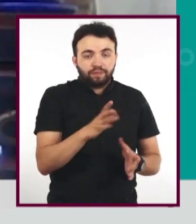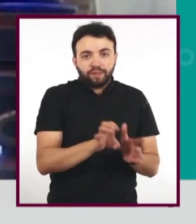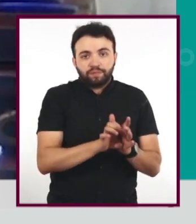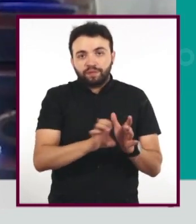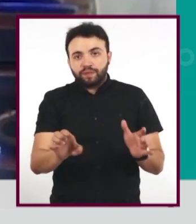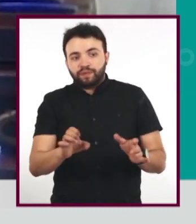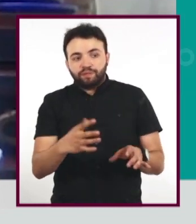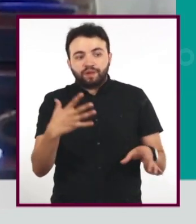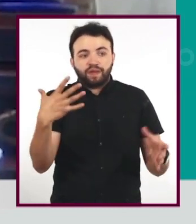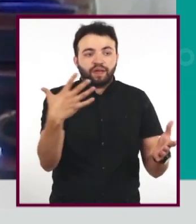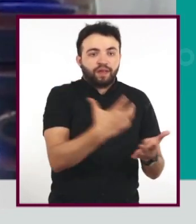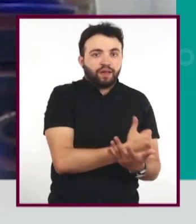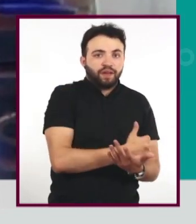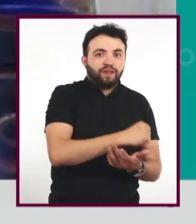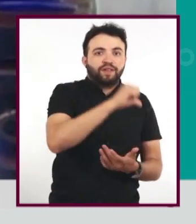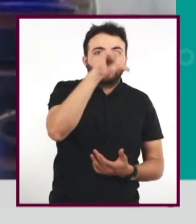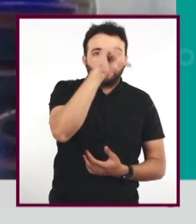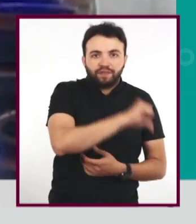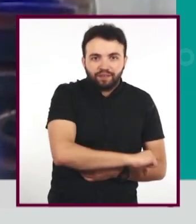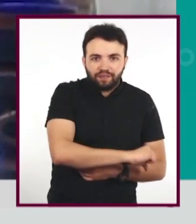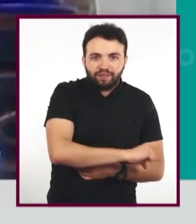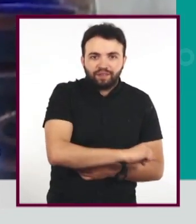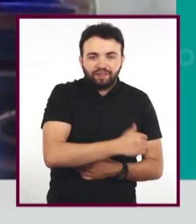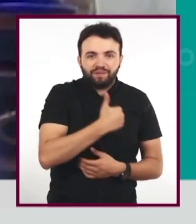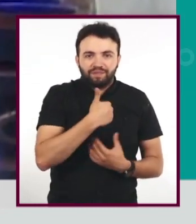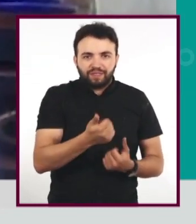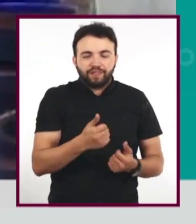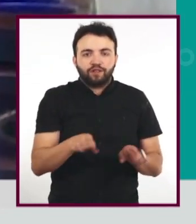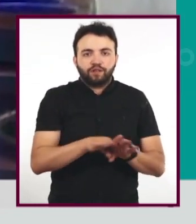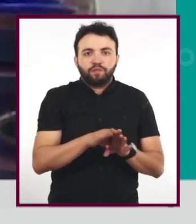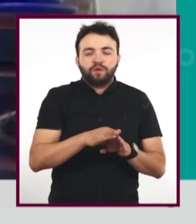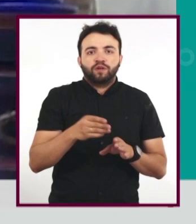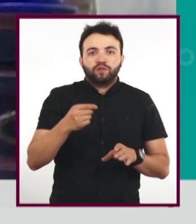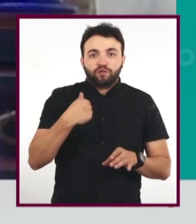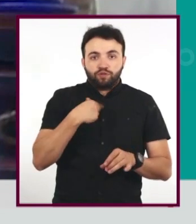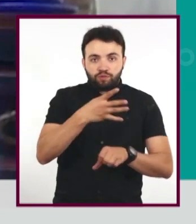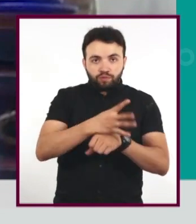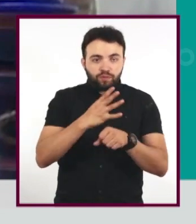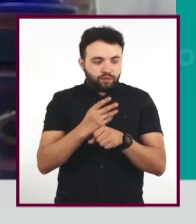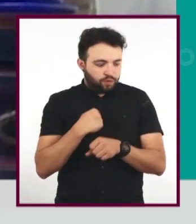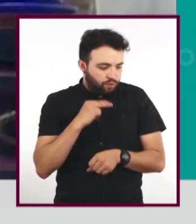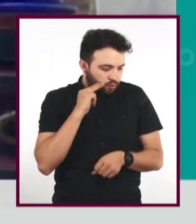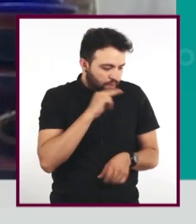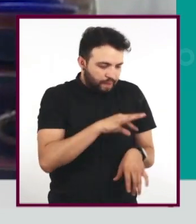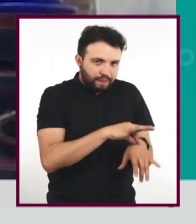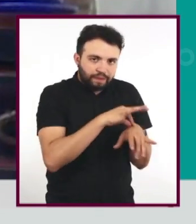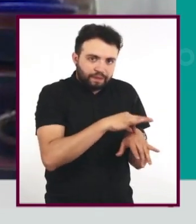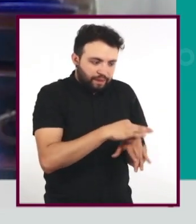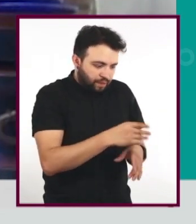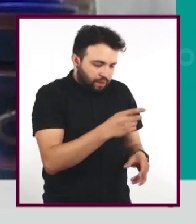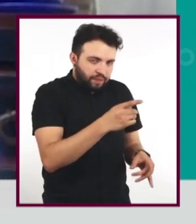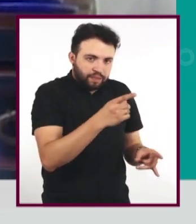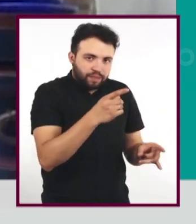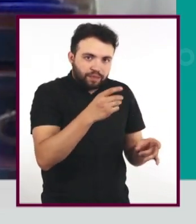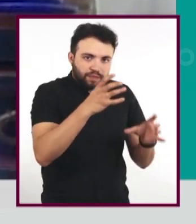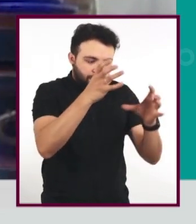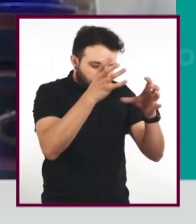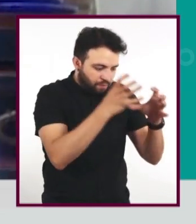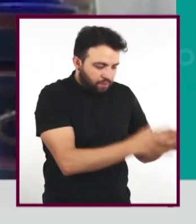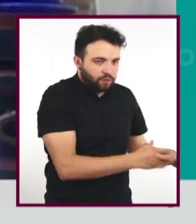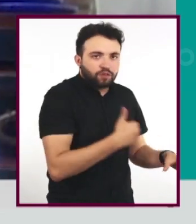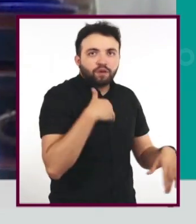no mencionó, que no detuvo el partido y dijo, sí metieron gol. Y en el mismo sentido del fútbol, en otro